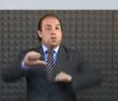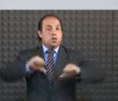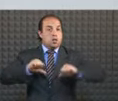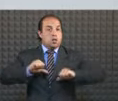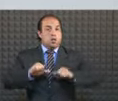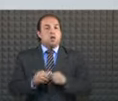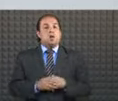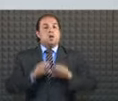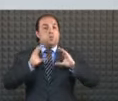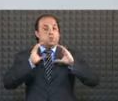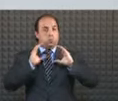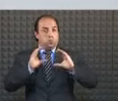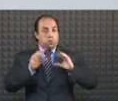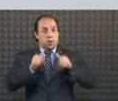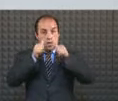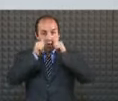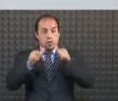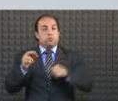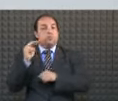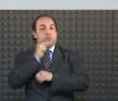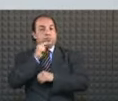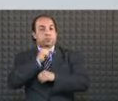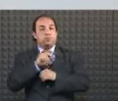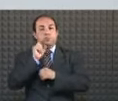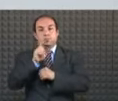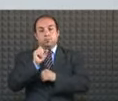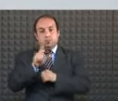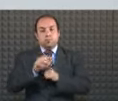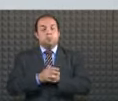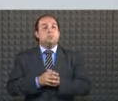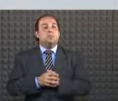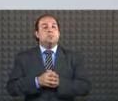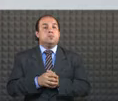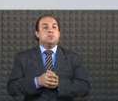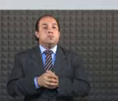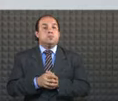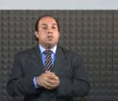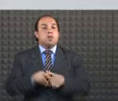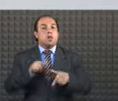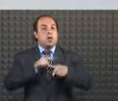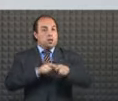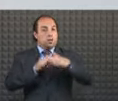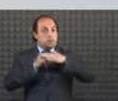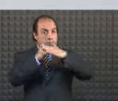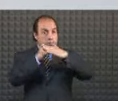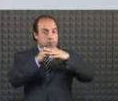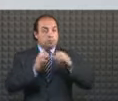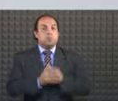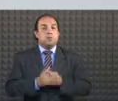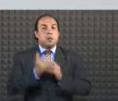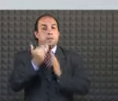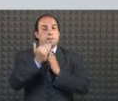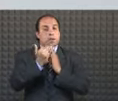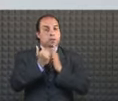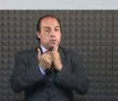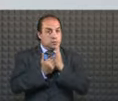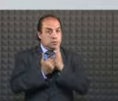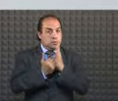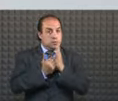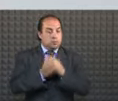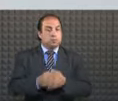de prevención y de atención oportuna, que también desde luego vamos a seguir reforzando, disminuir no